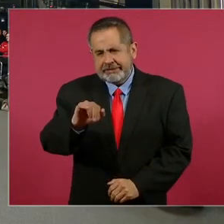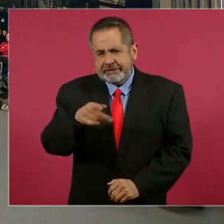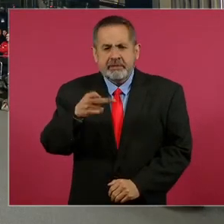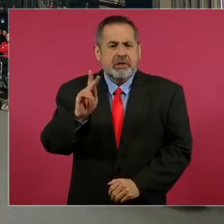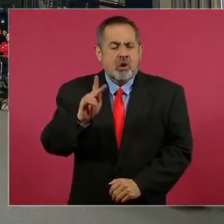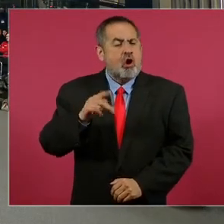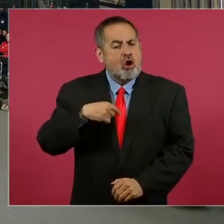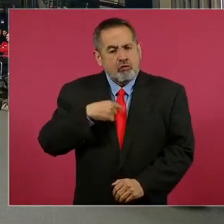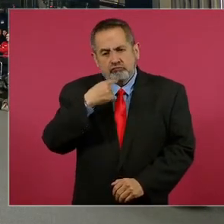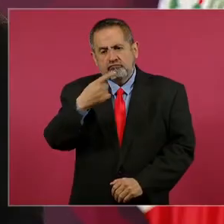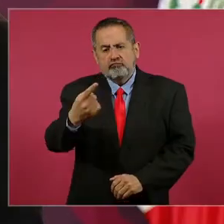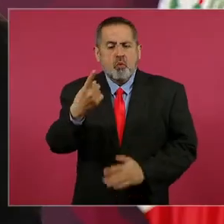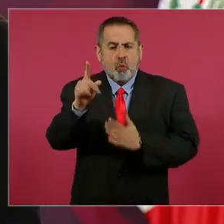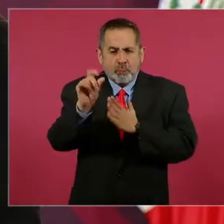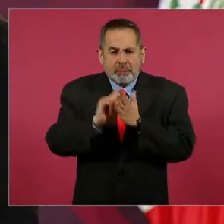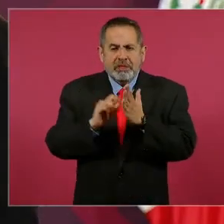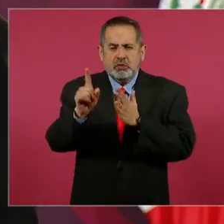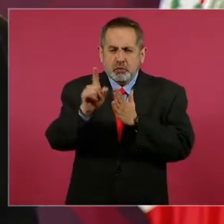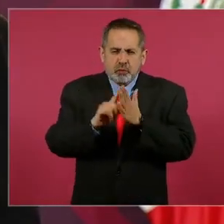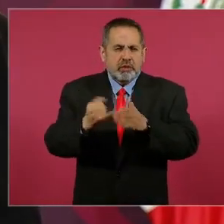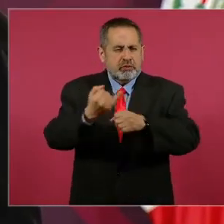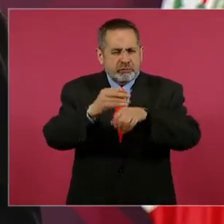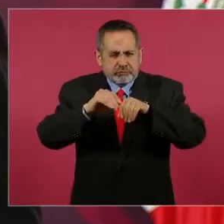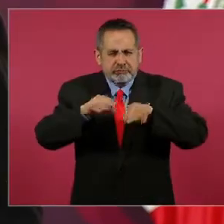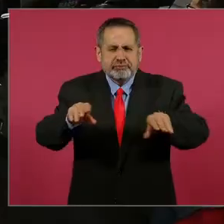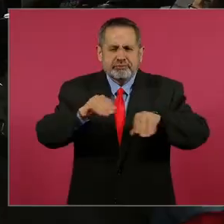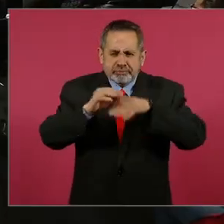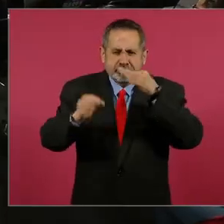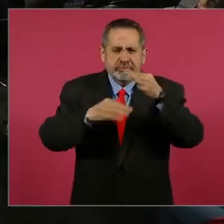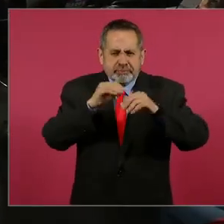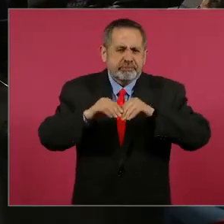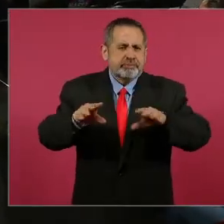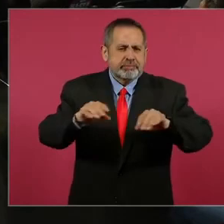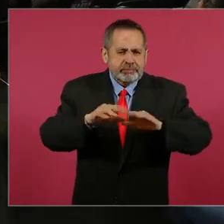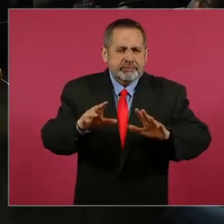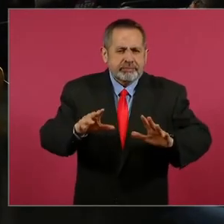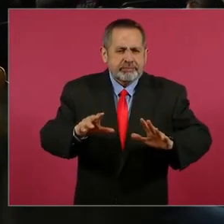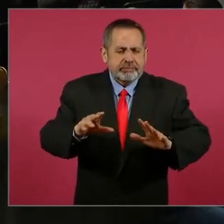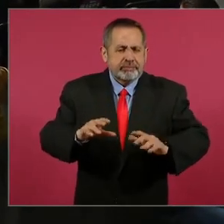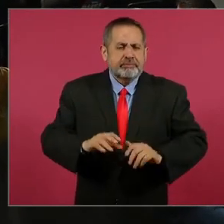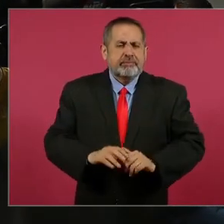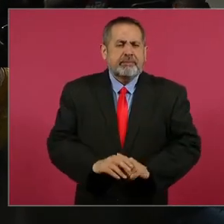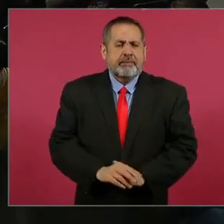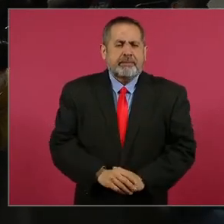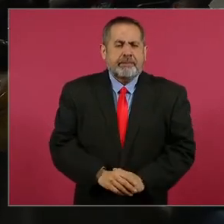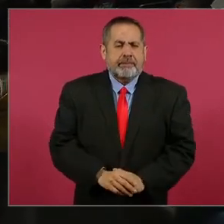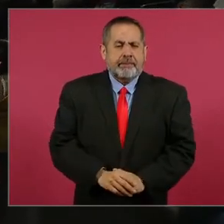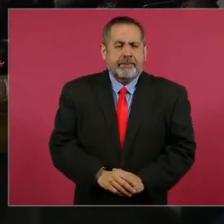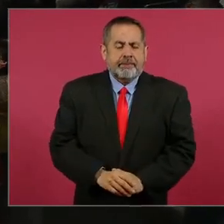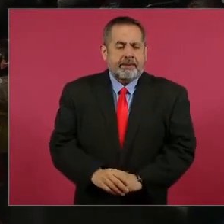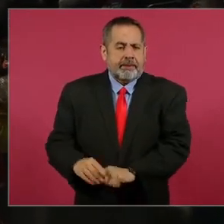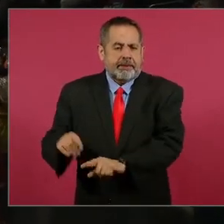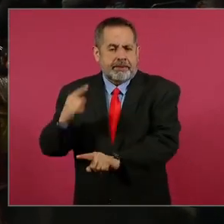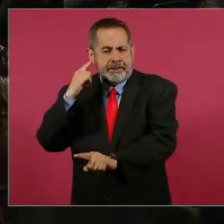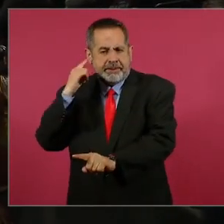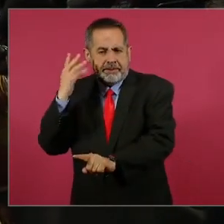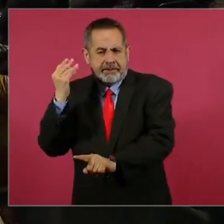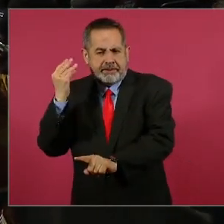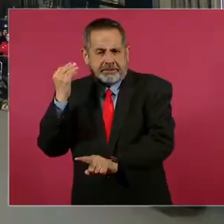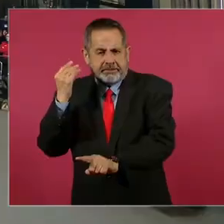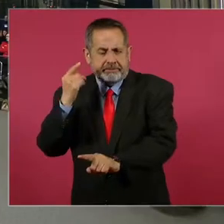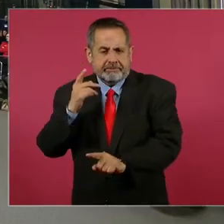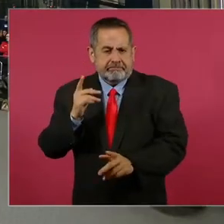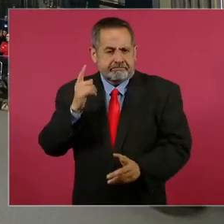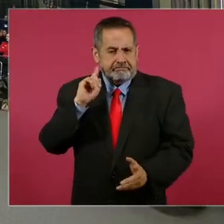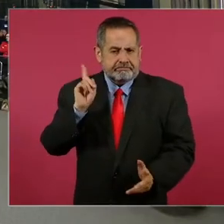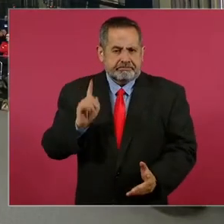estar informando mes con mes. Y se brinca otra cosa, perdón, presidente. Sí. Servicios periciales es un problema